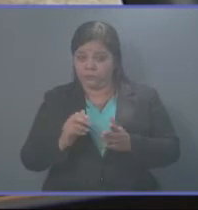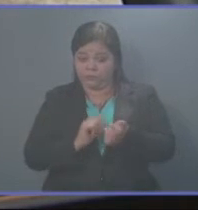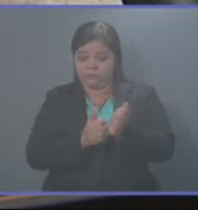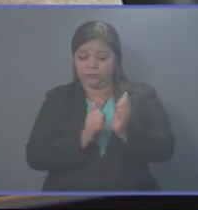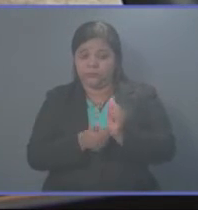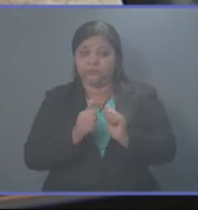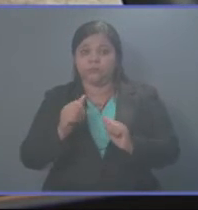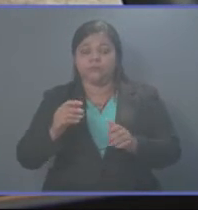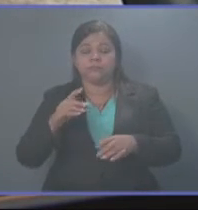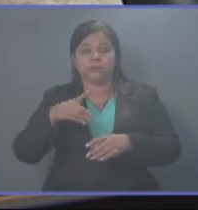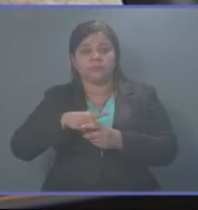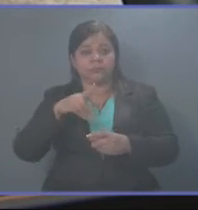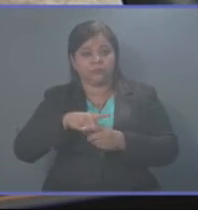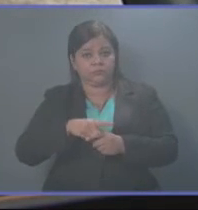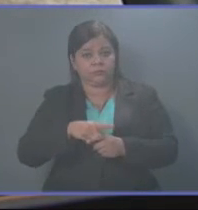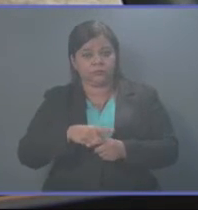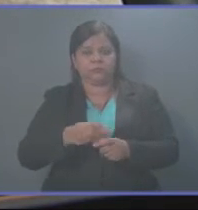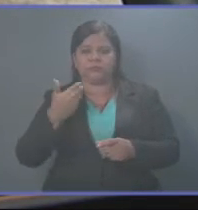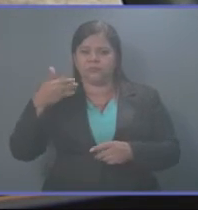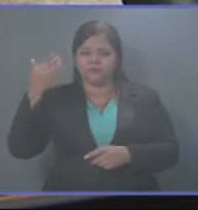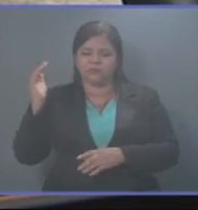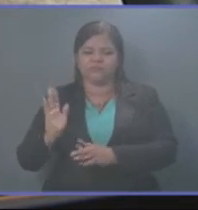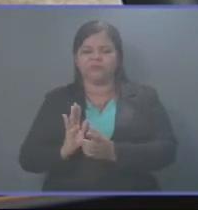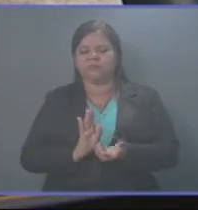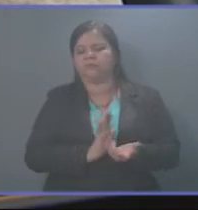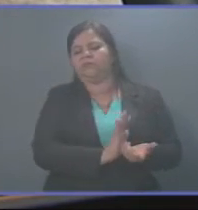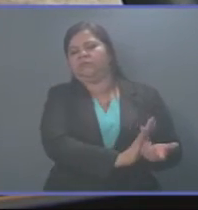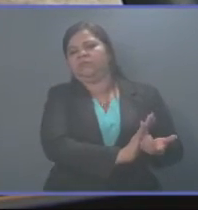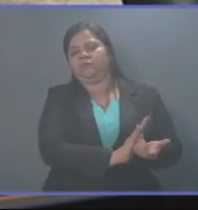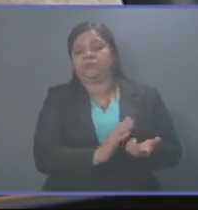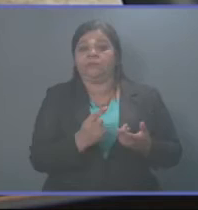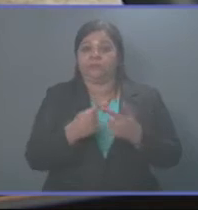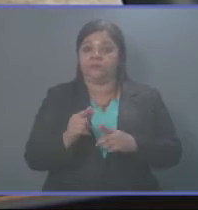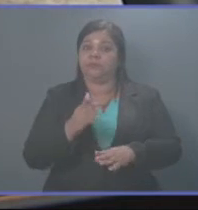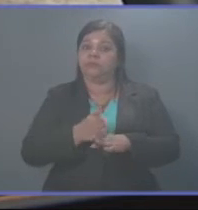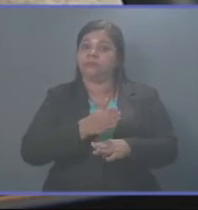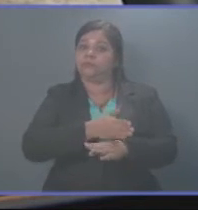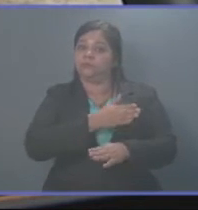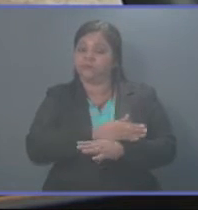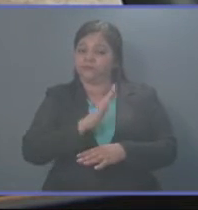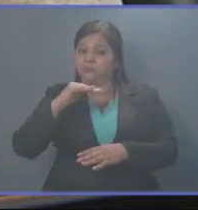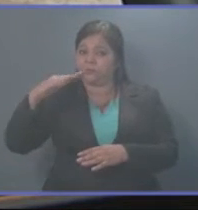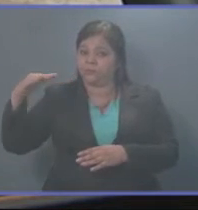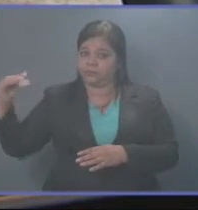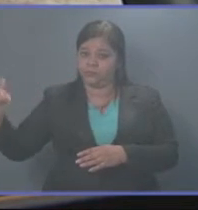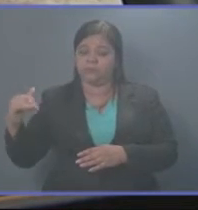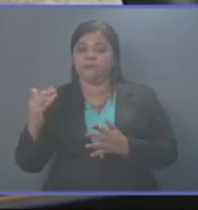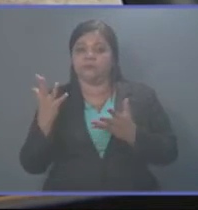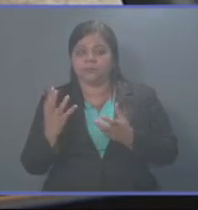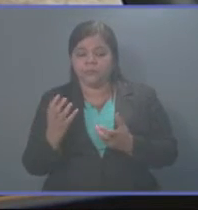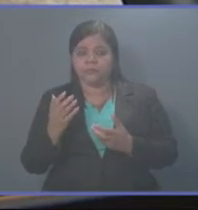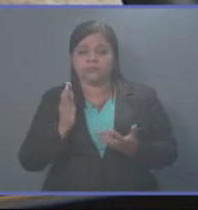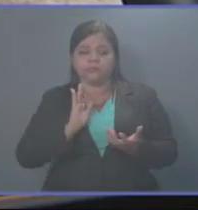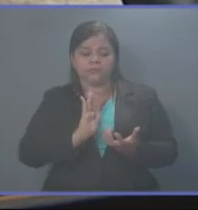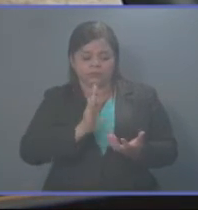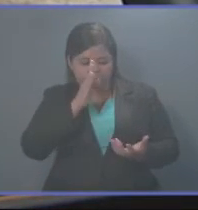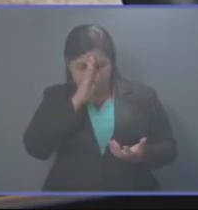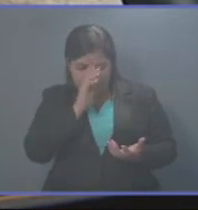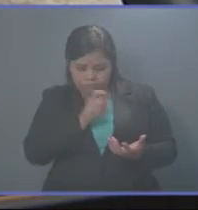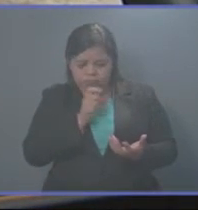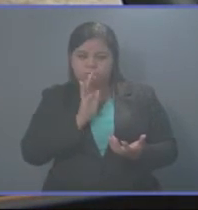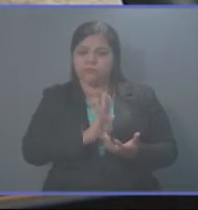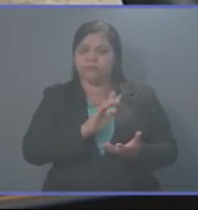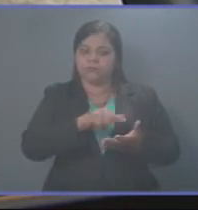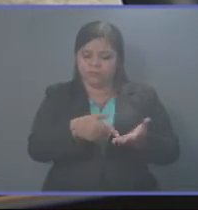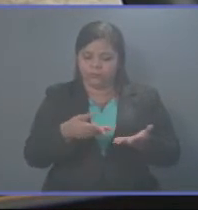han sufrido discriminación y que el país poco a poco ha ido encaminado en reivindicar sus derechos, y esta